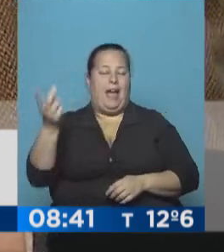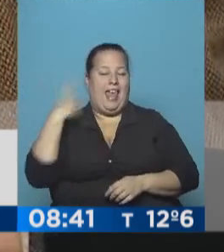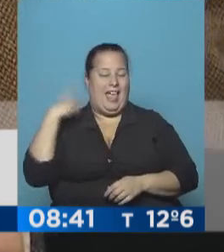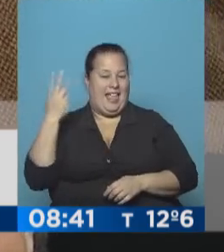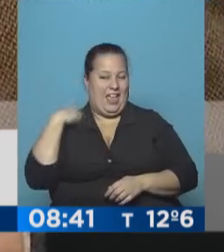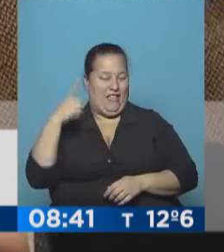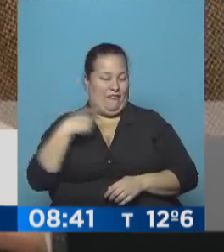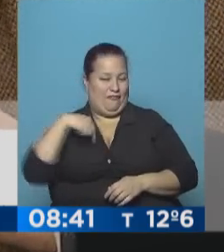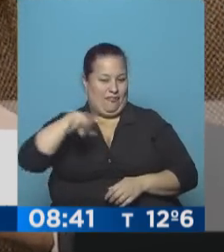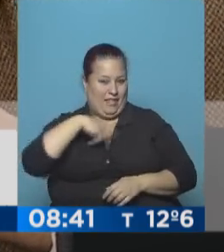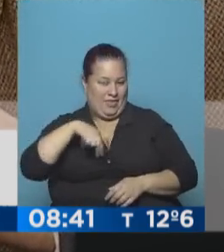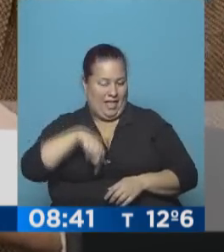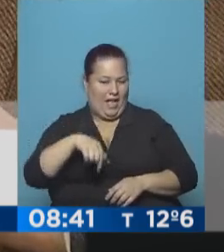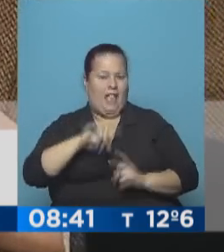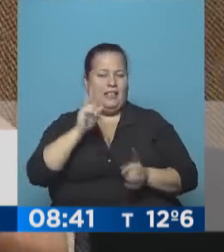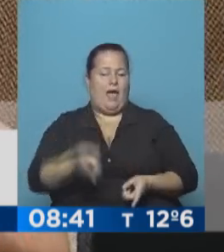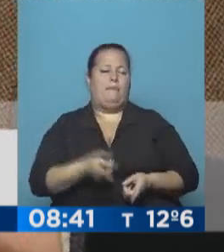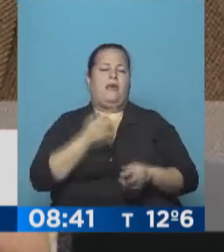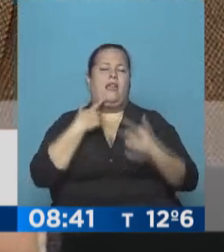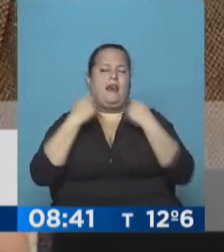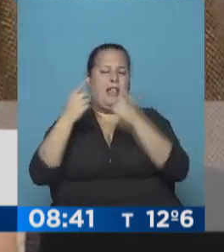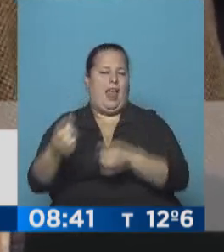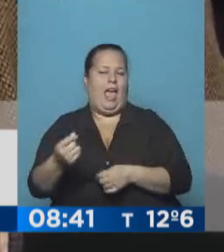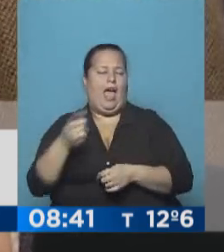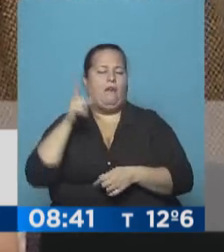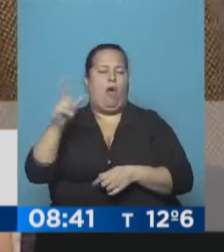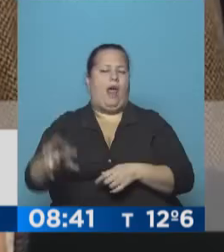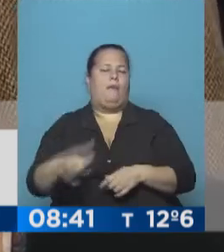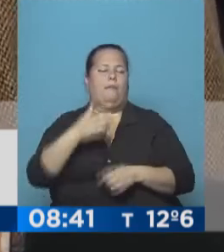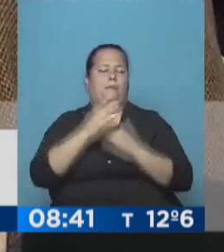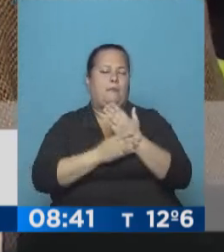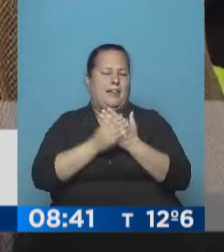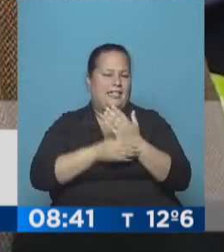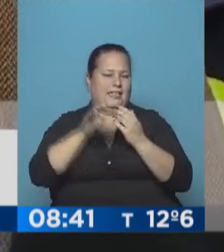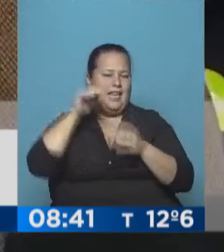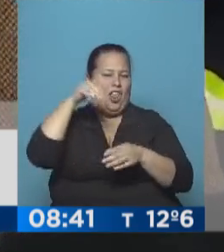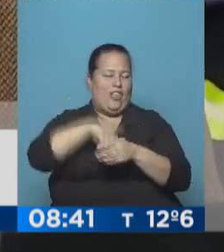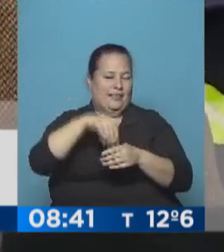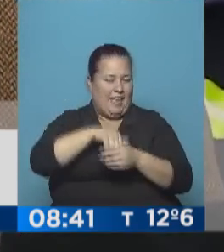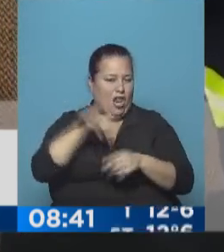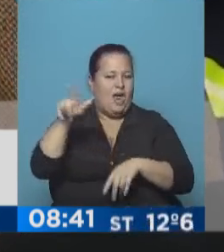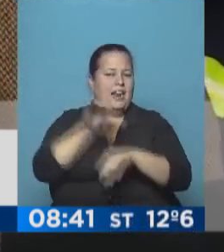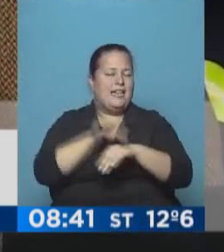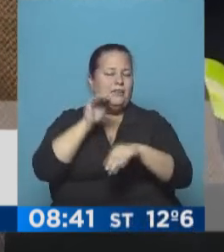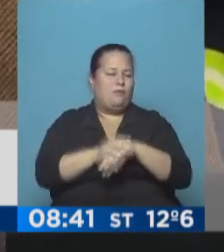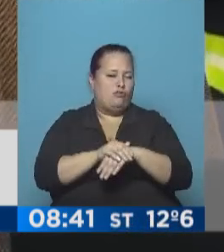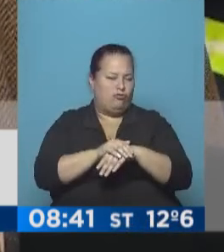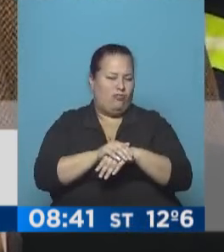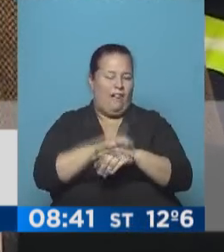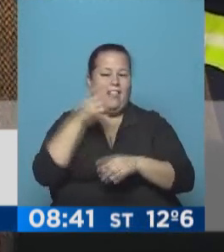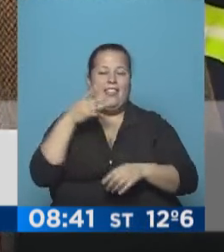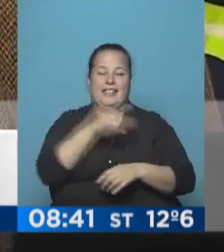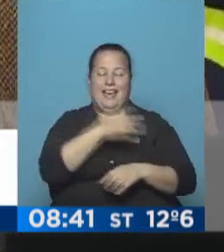jefaturas naturales nuestras como a los funcionarios del Ministerio del Interior que están a cargo de